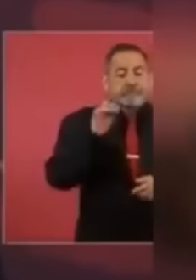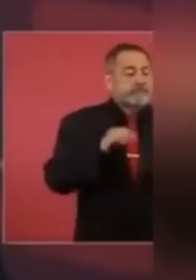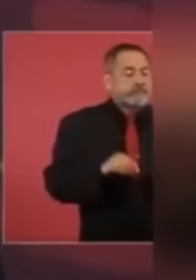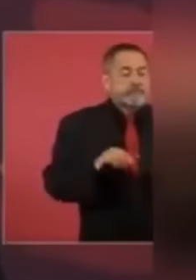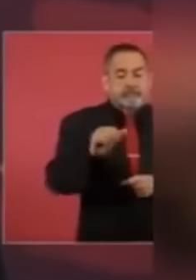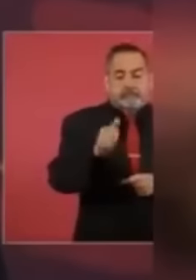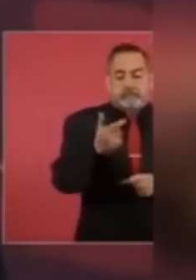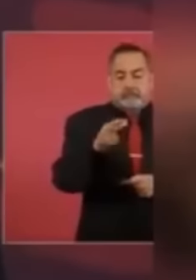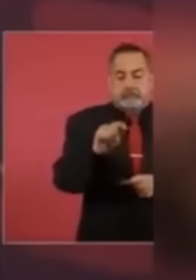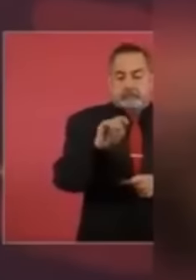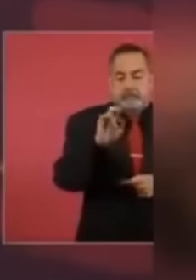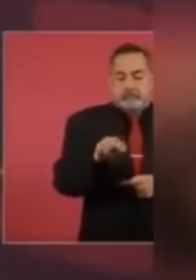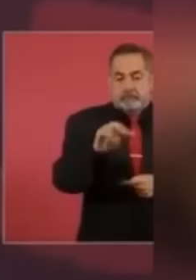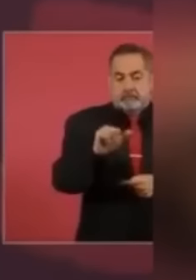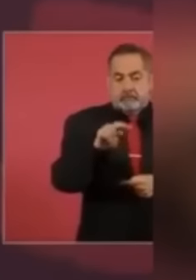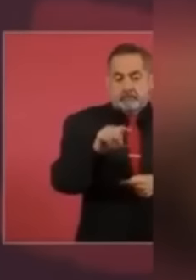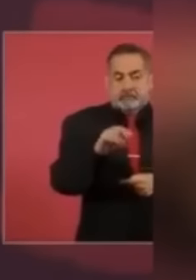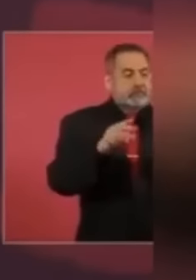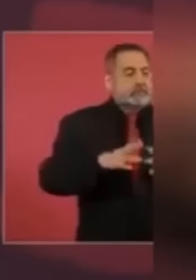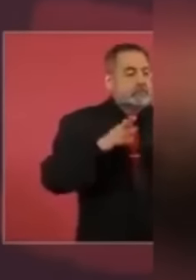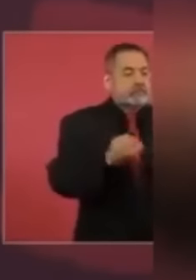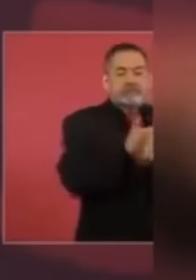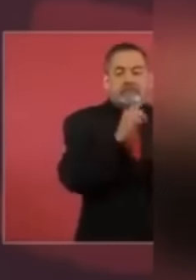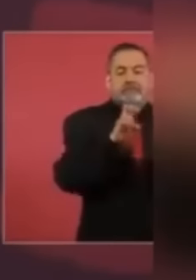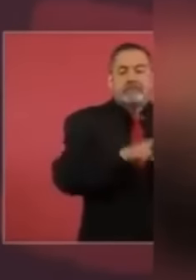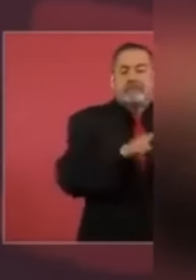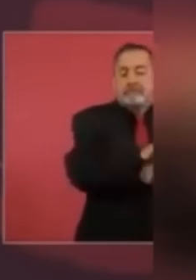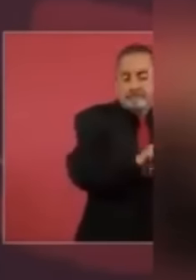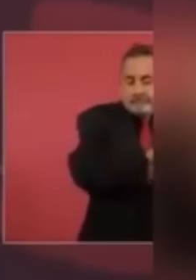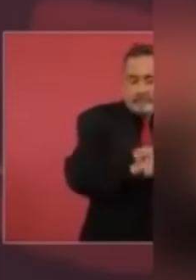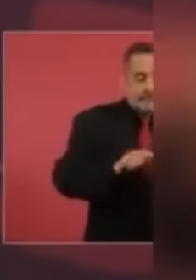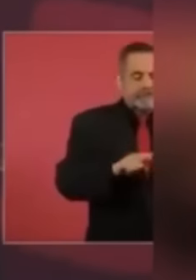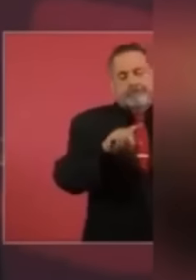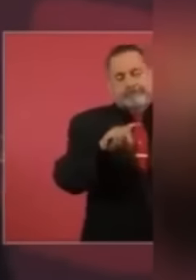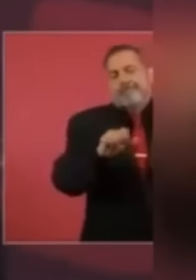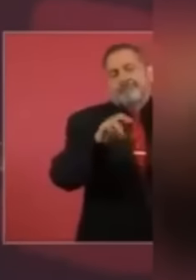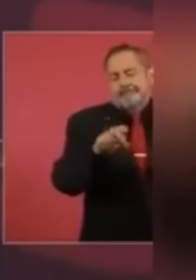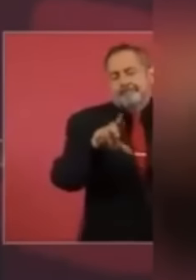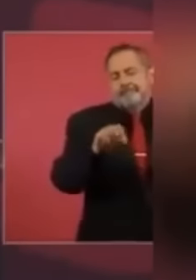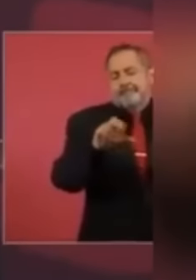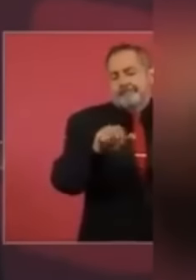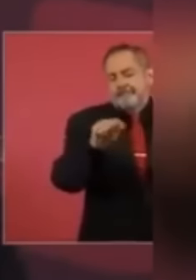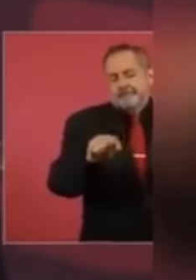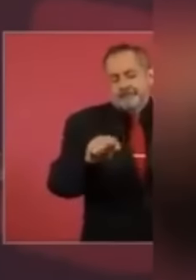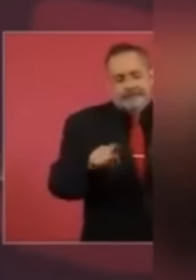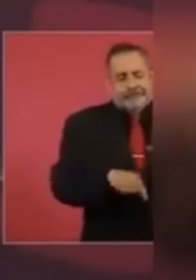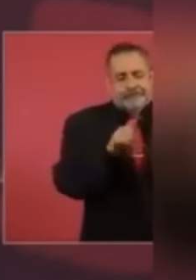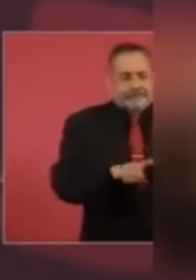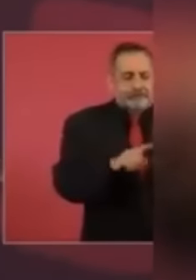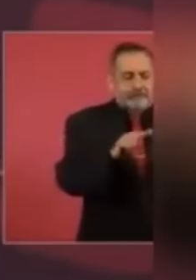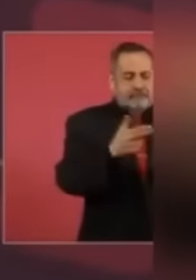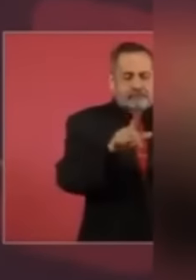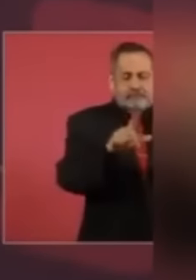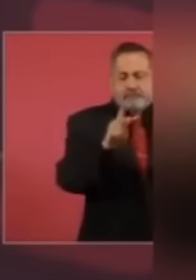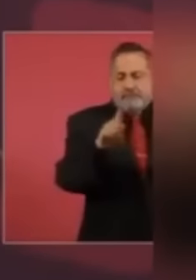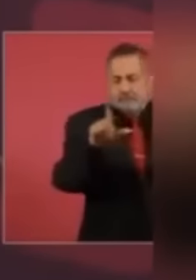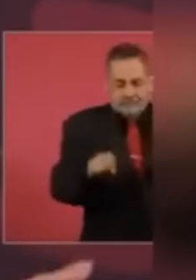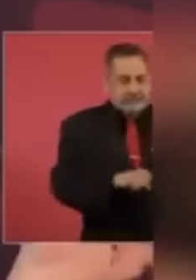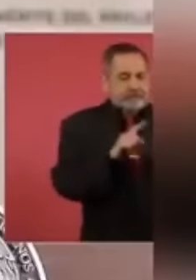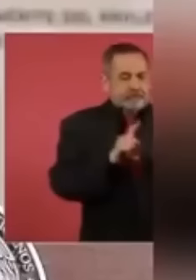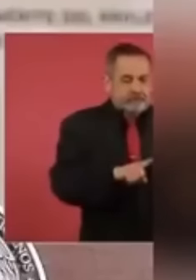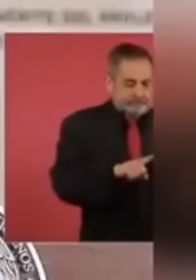Agustín antonetti de la fundación libertad de Argentina Carlos de H eh uhn Plus una